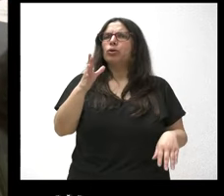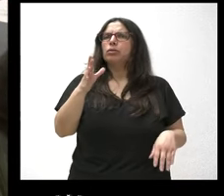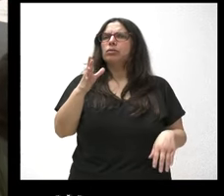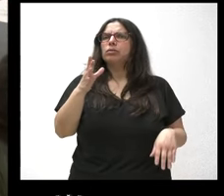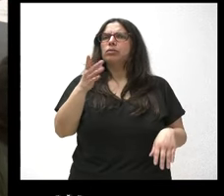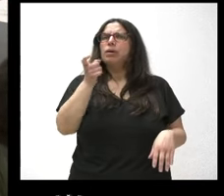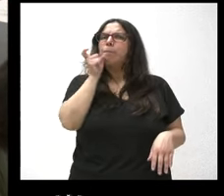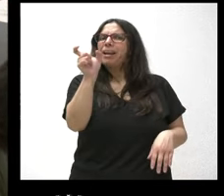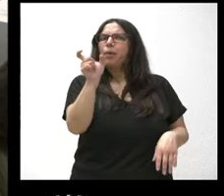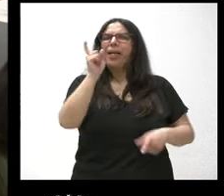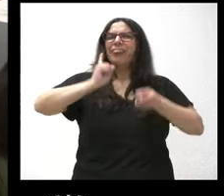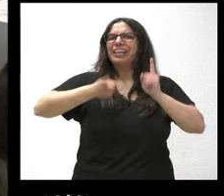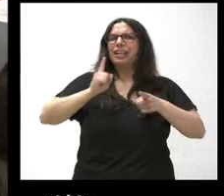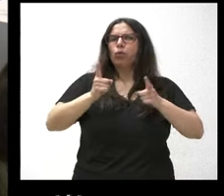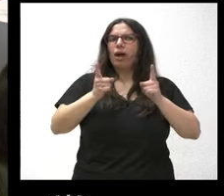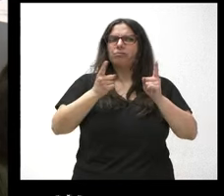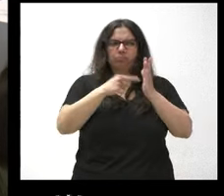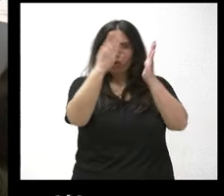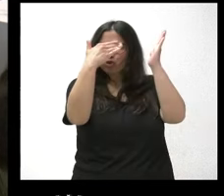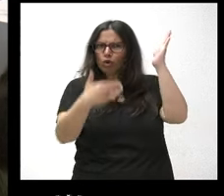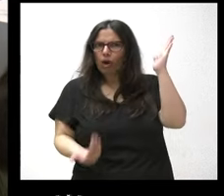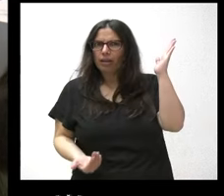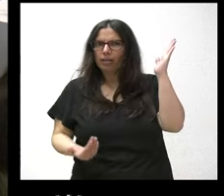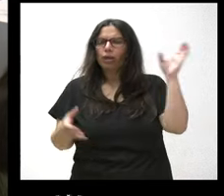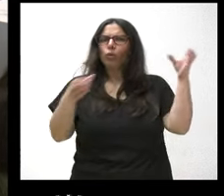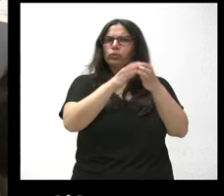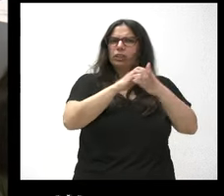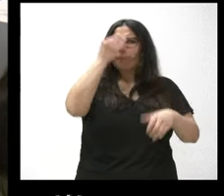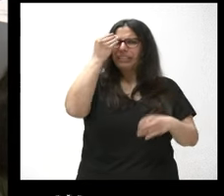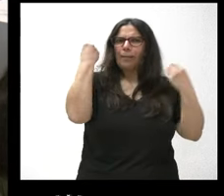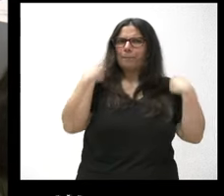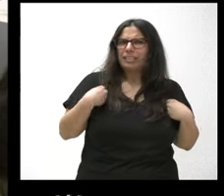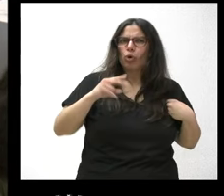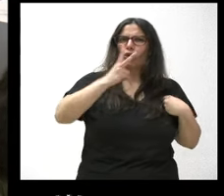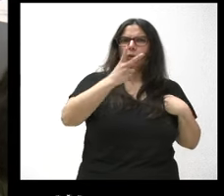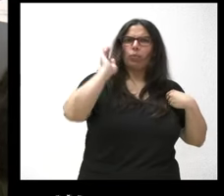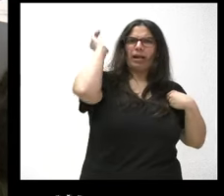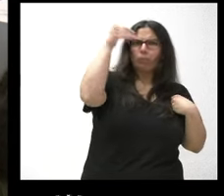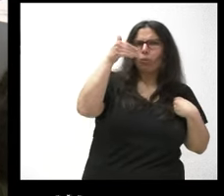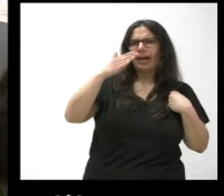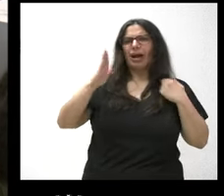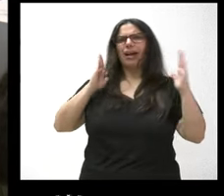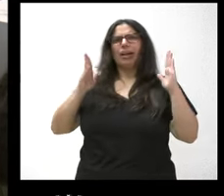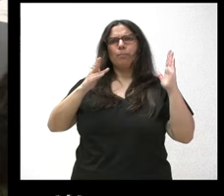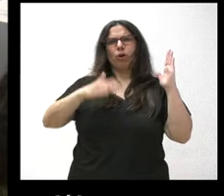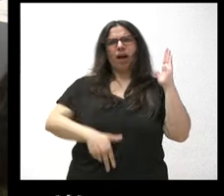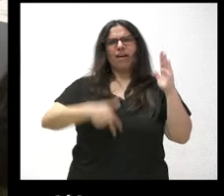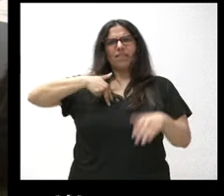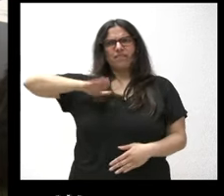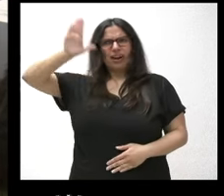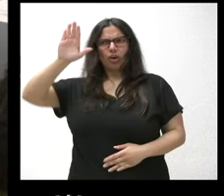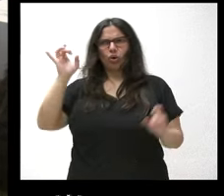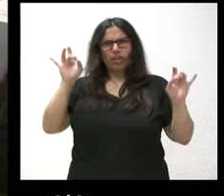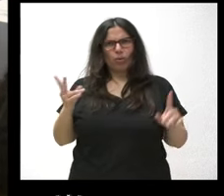término dictadura. A la Junta le parece lo mismo la Segunda República que el franquismo, y por qué, ya que